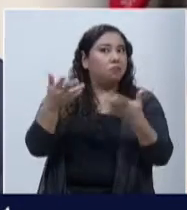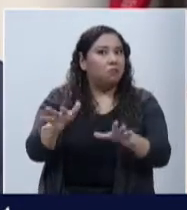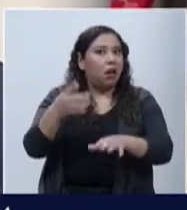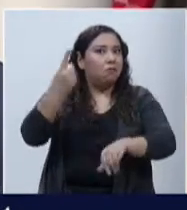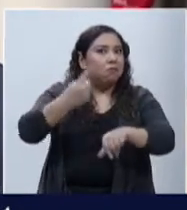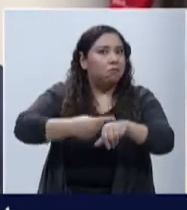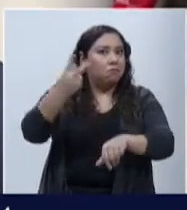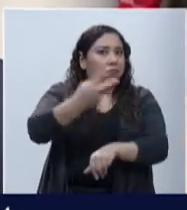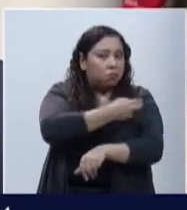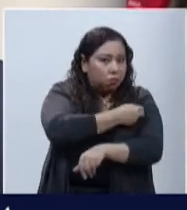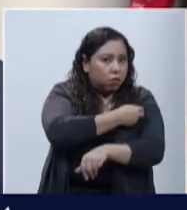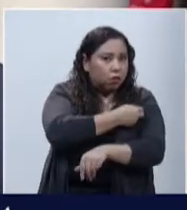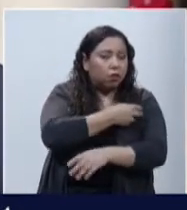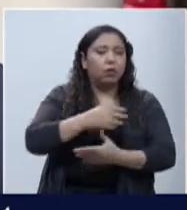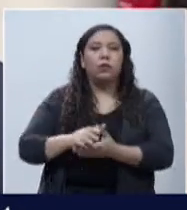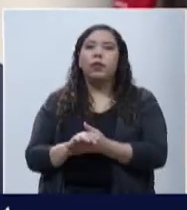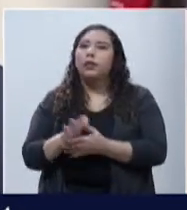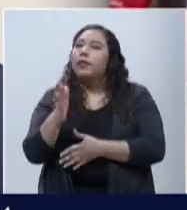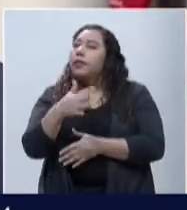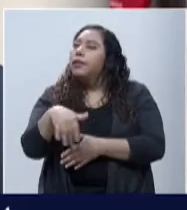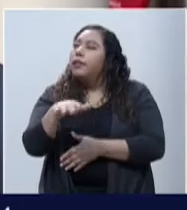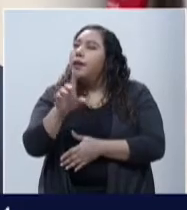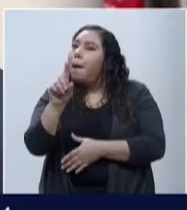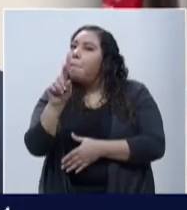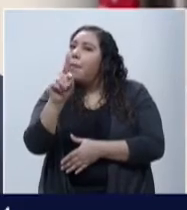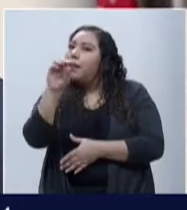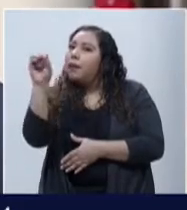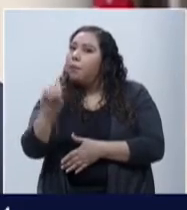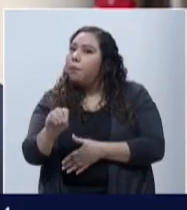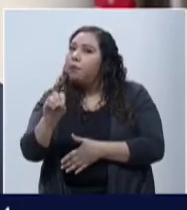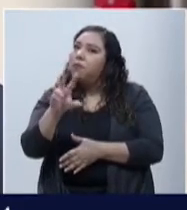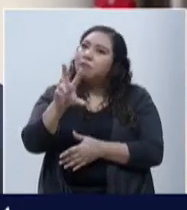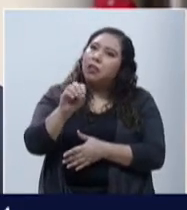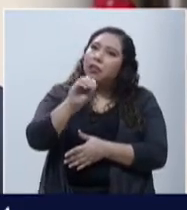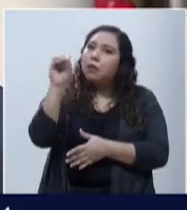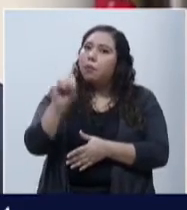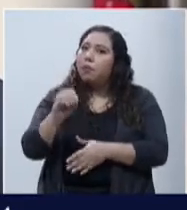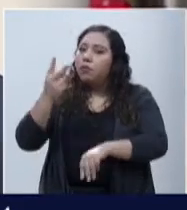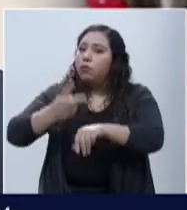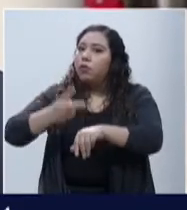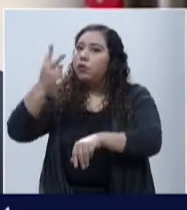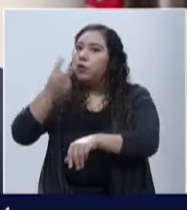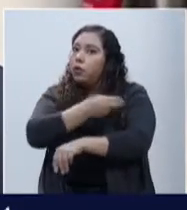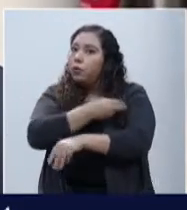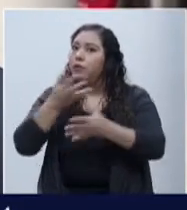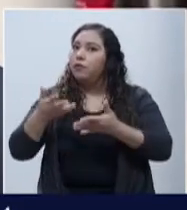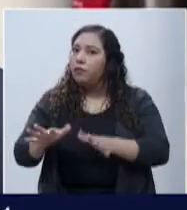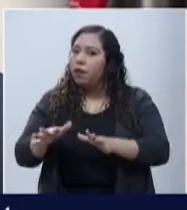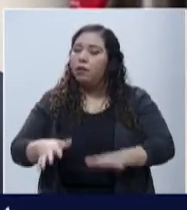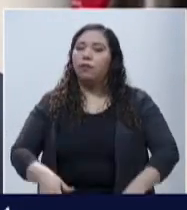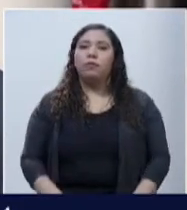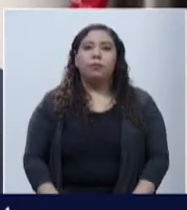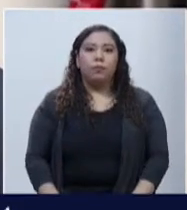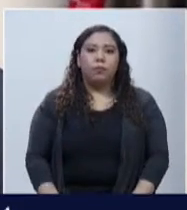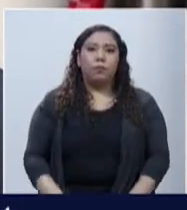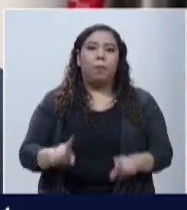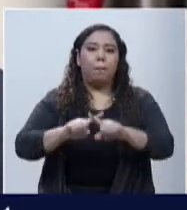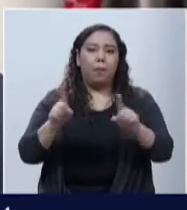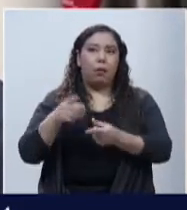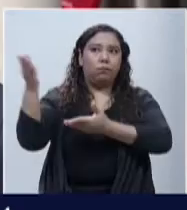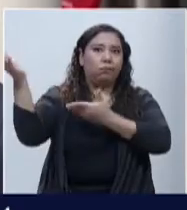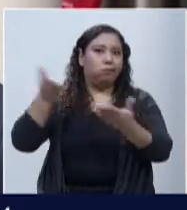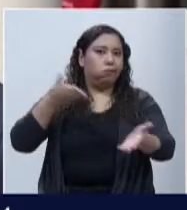primera dosis y por lo menos un 20 por ciento 30 una segunda dosis pero la el flujo llega